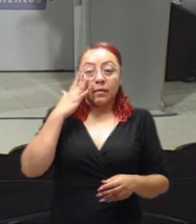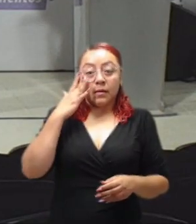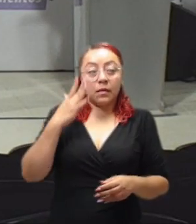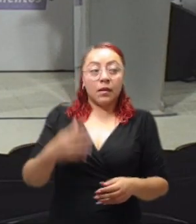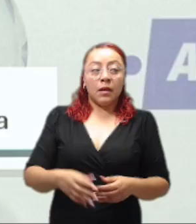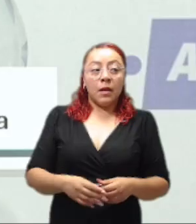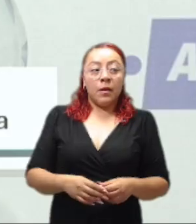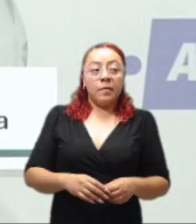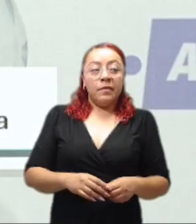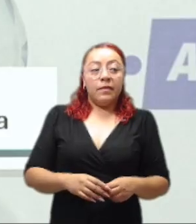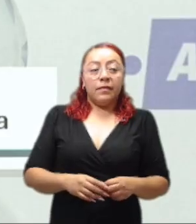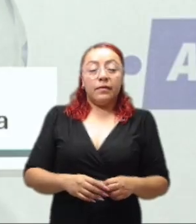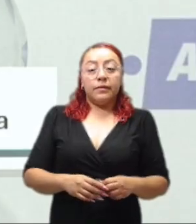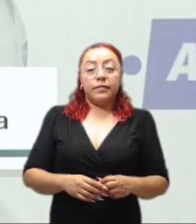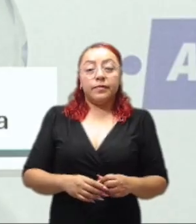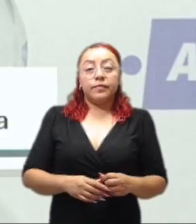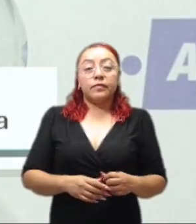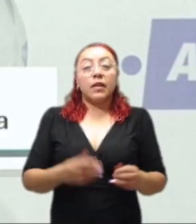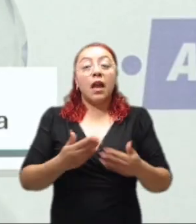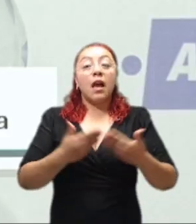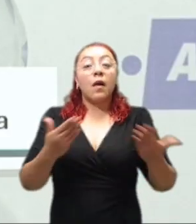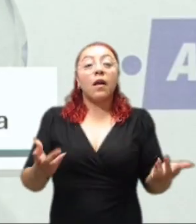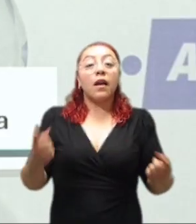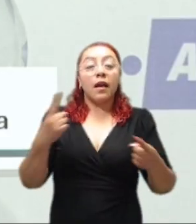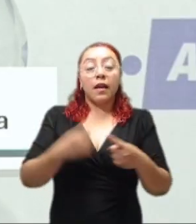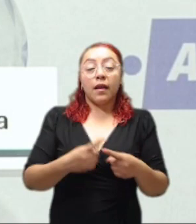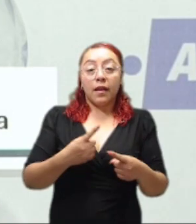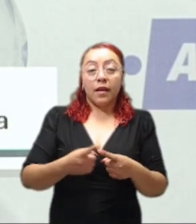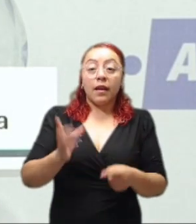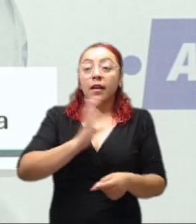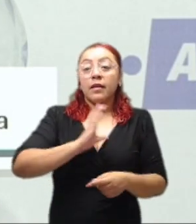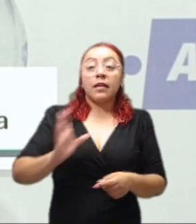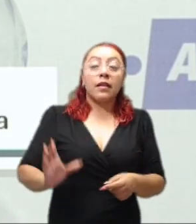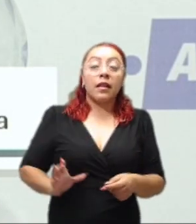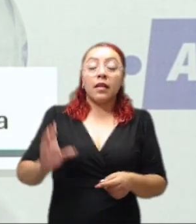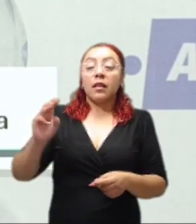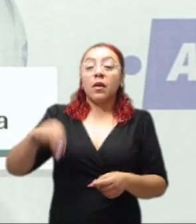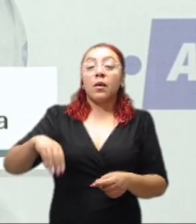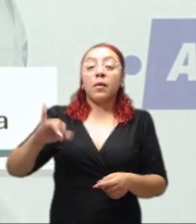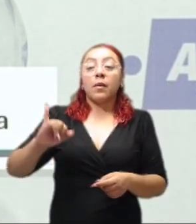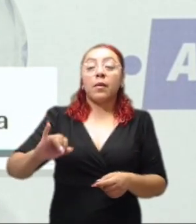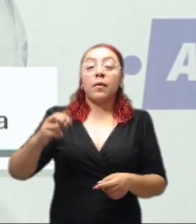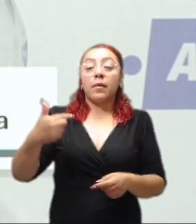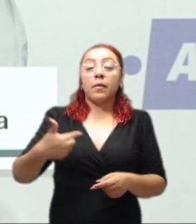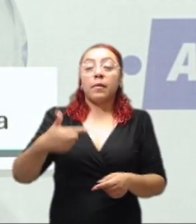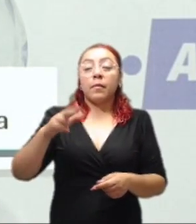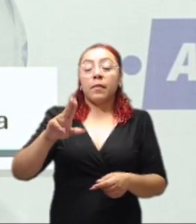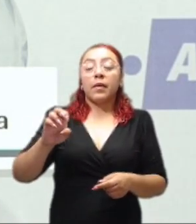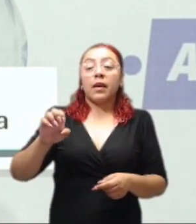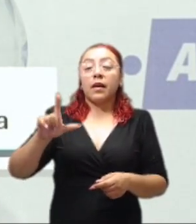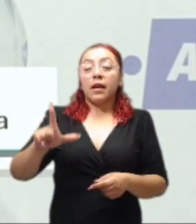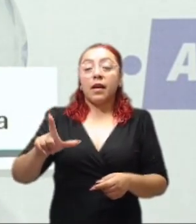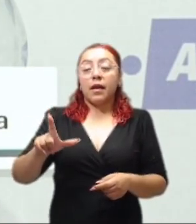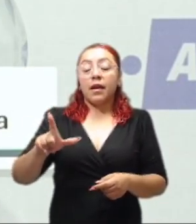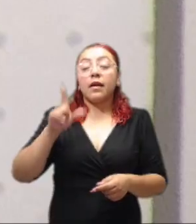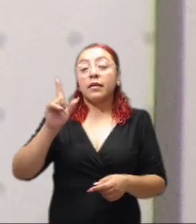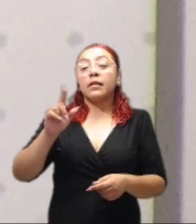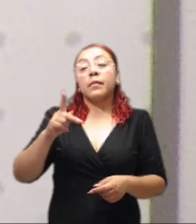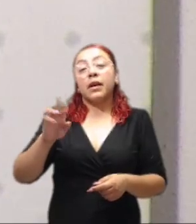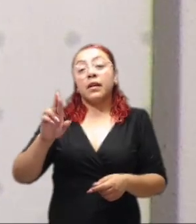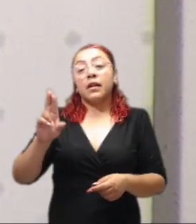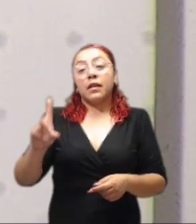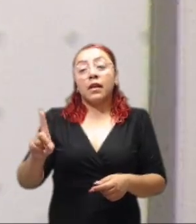asignarle cedo el uso de la voz al candidato Miguel Ángel Montiel del partido de la Revolución democrática Muchas